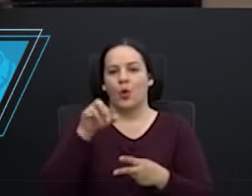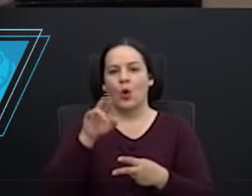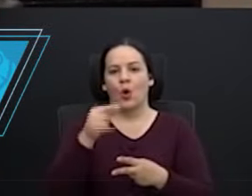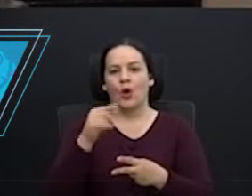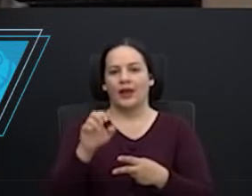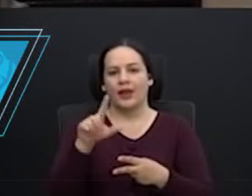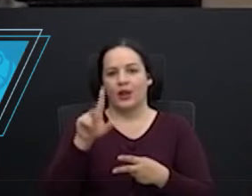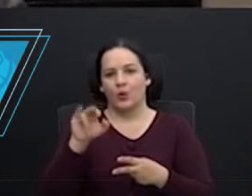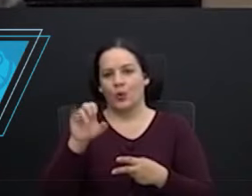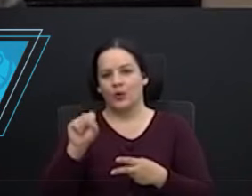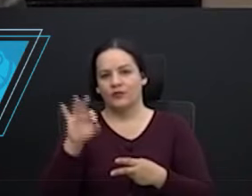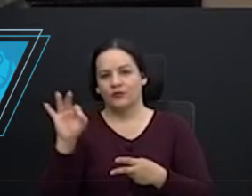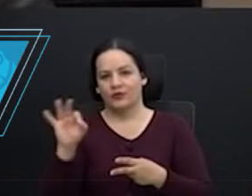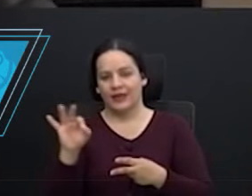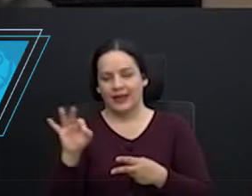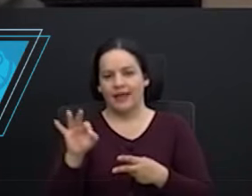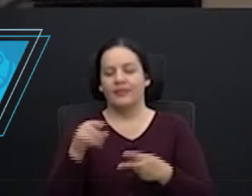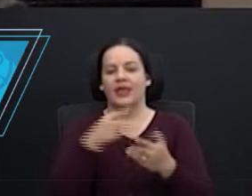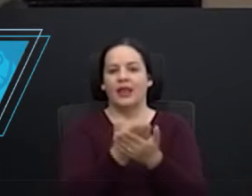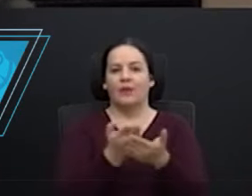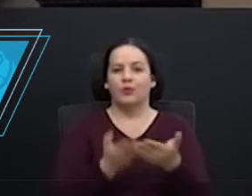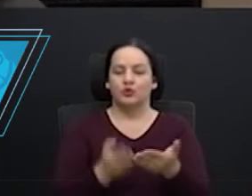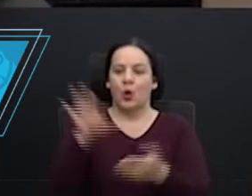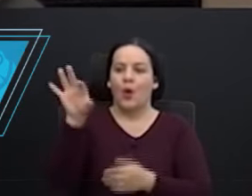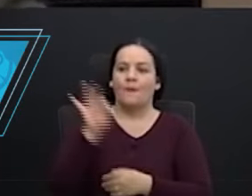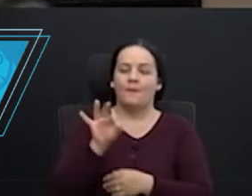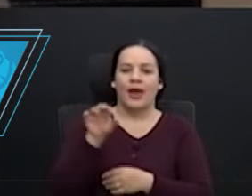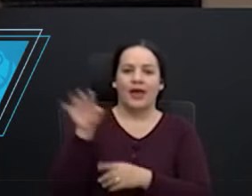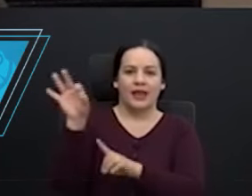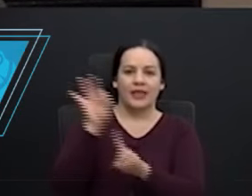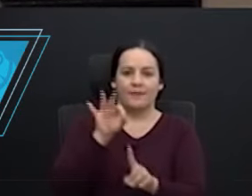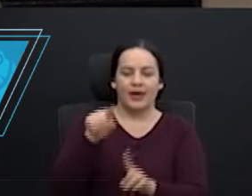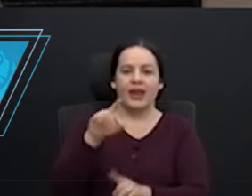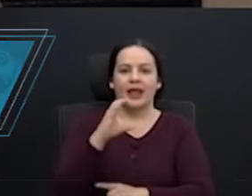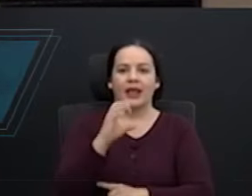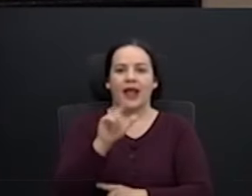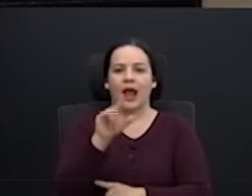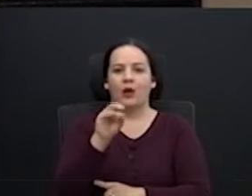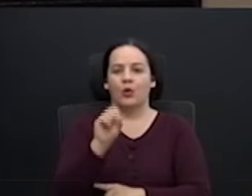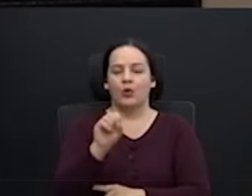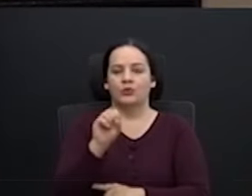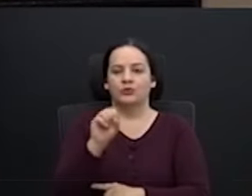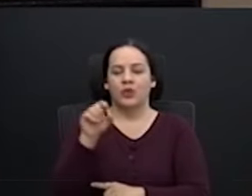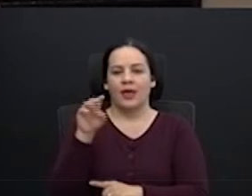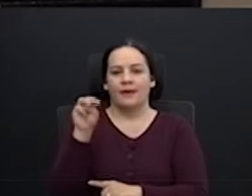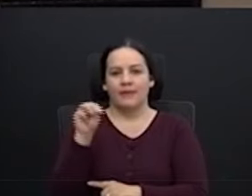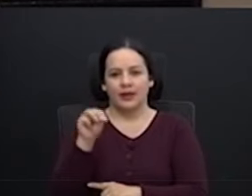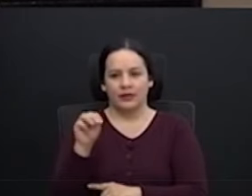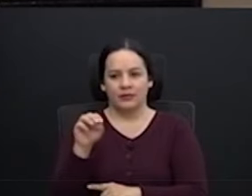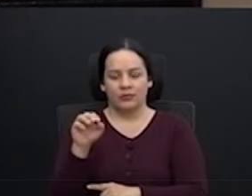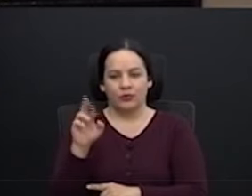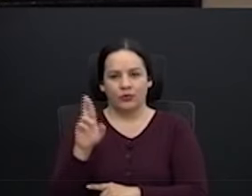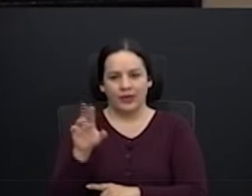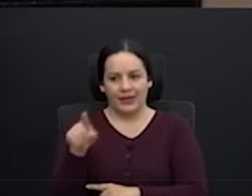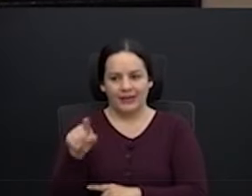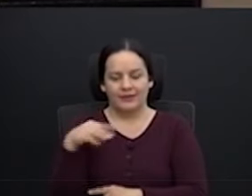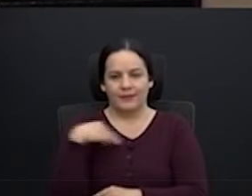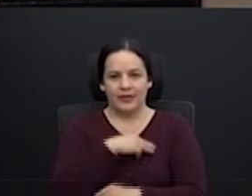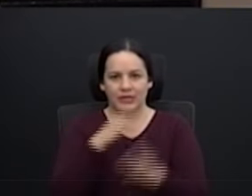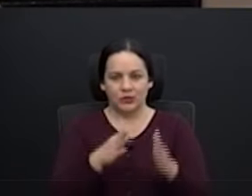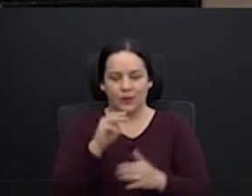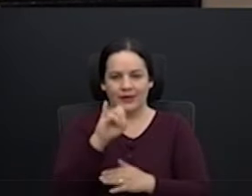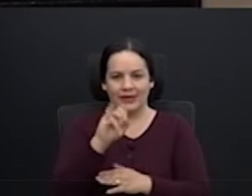para llamar a comparecer al ministro Carlos Manuel Rodríguez, el ministro del MINAE, que me parece que antes de asumir un puesto internacional